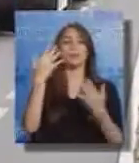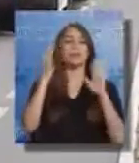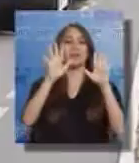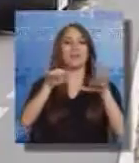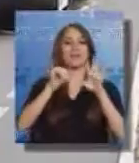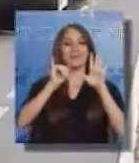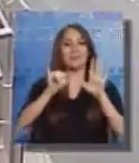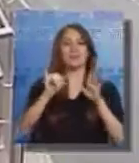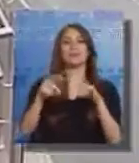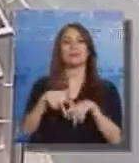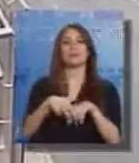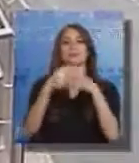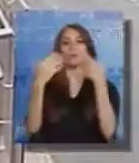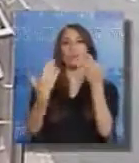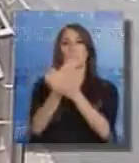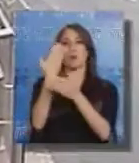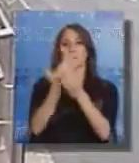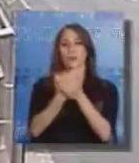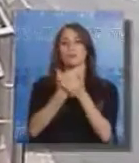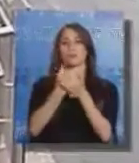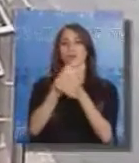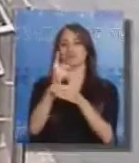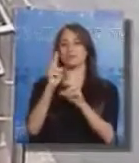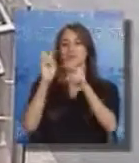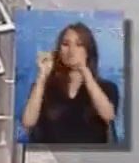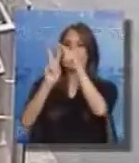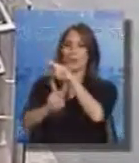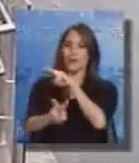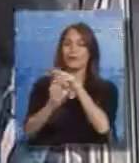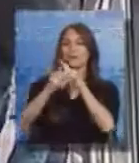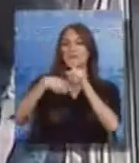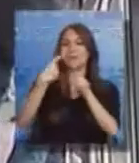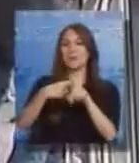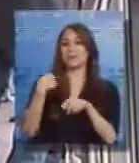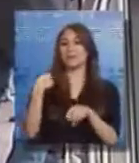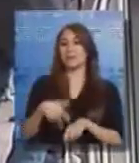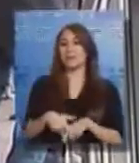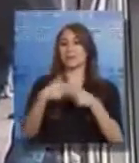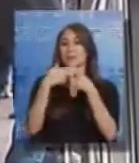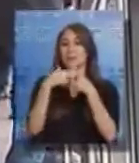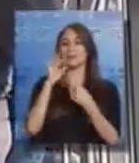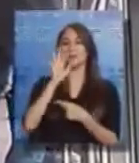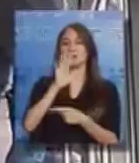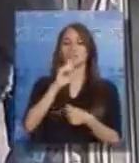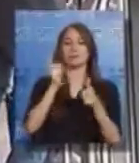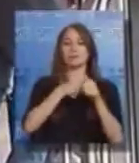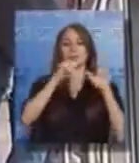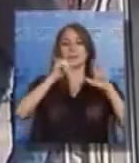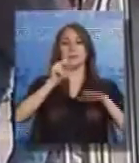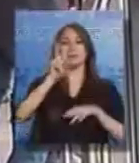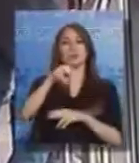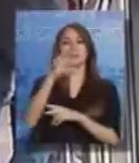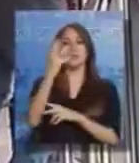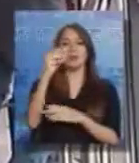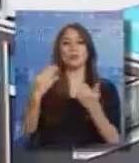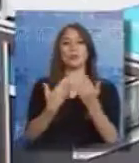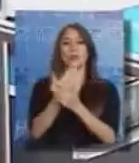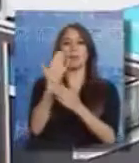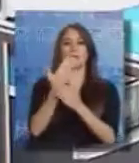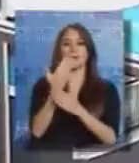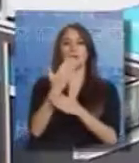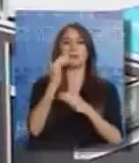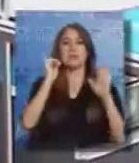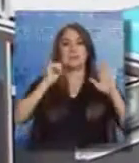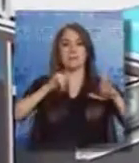mejoras en el sistema. Las nuevas paradas y las 80 unidades biarticuladas estarán operativas en el transcurso del primer semestre del próximo año. Lo que se requiere